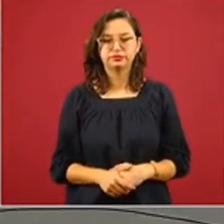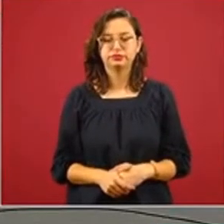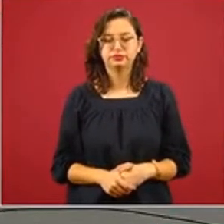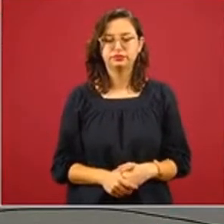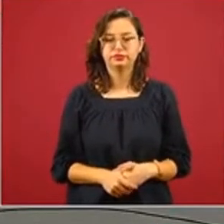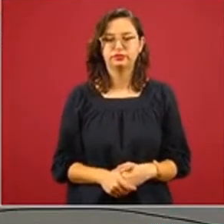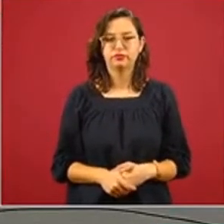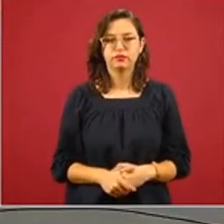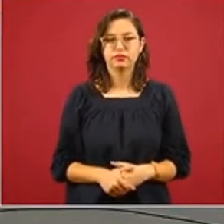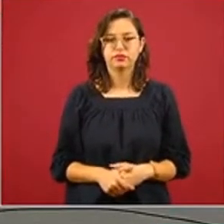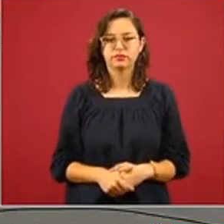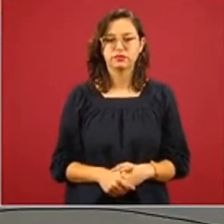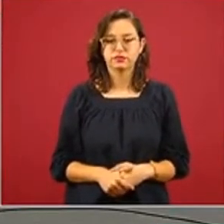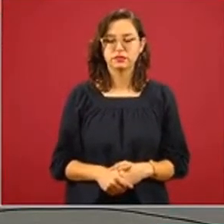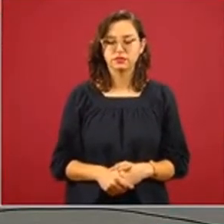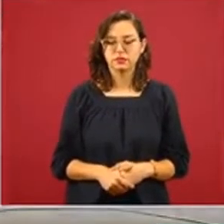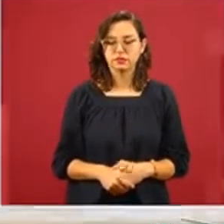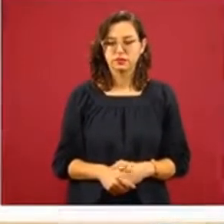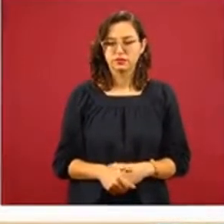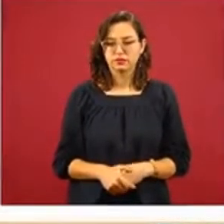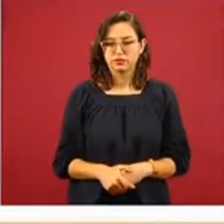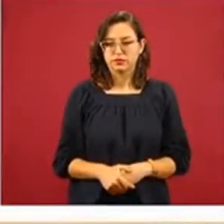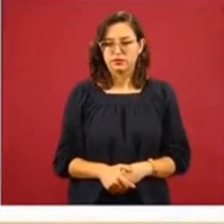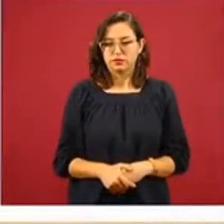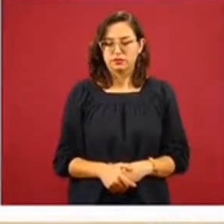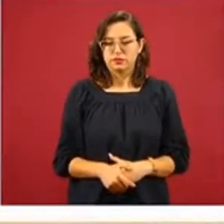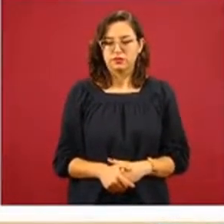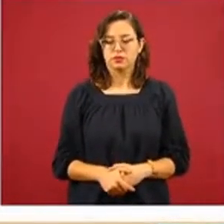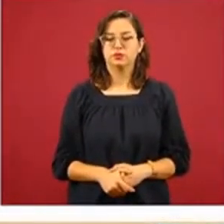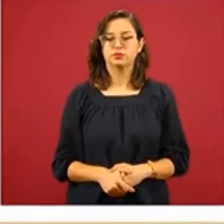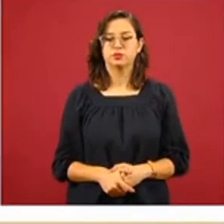siguiente diapositiva, que es precisamente